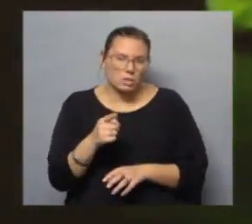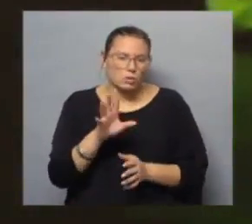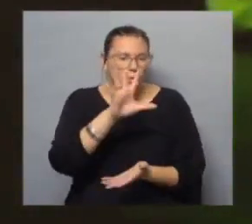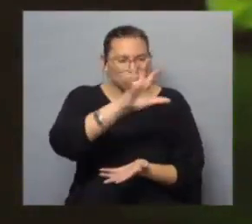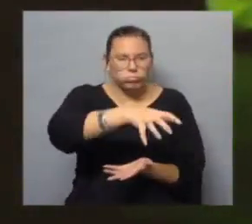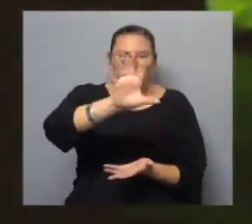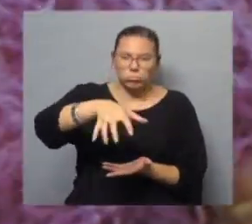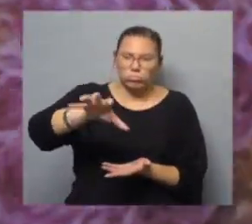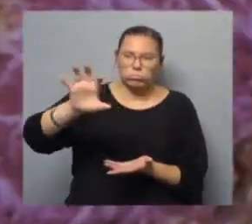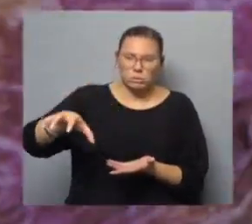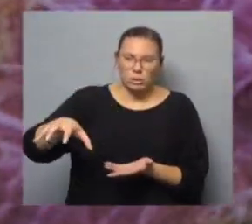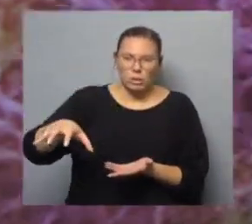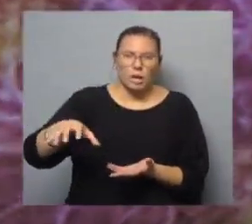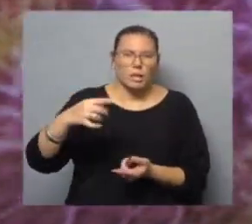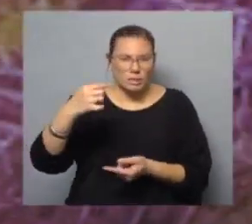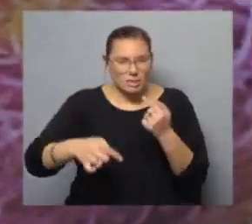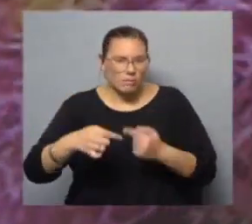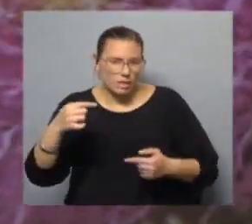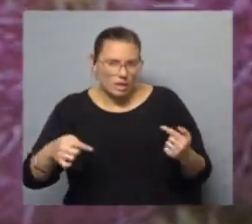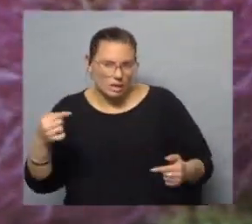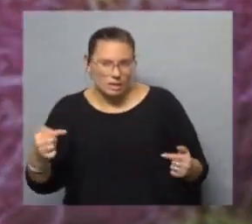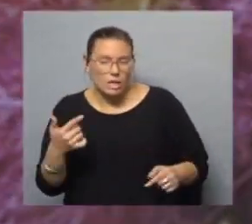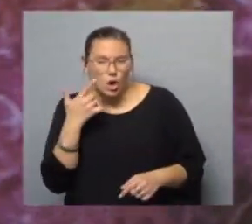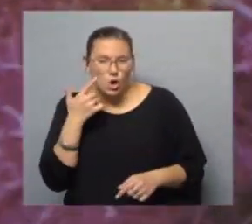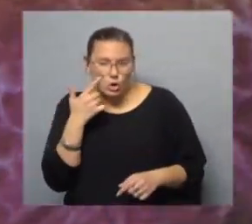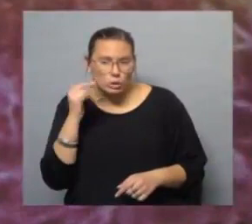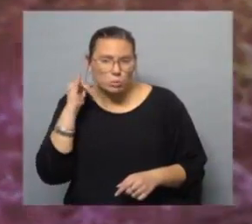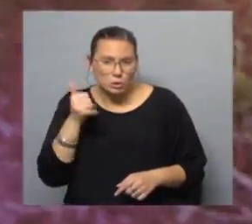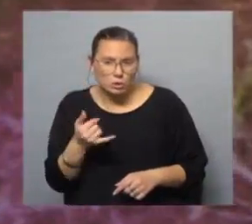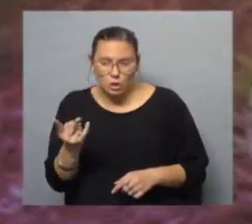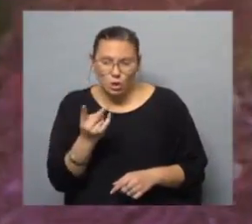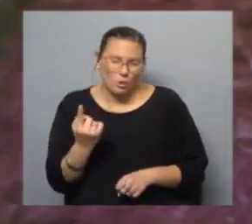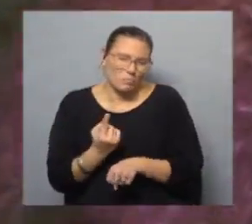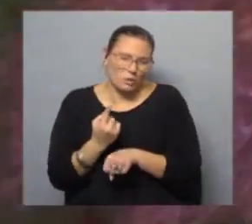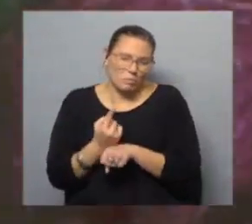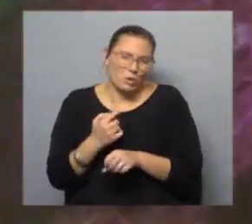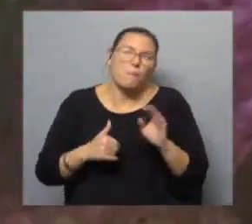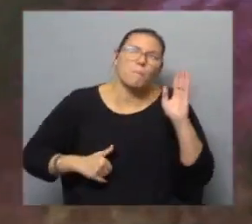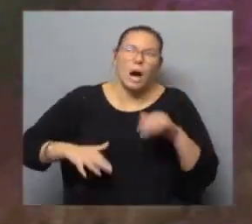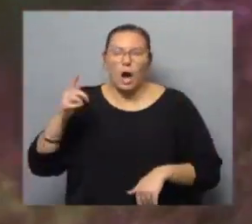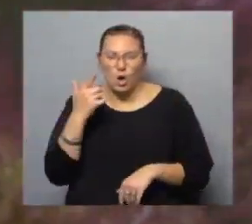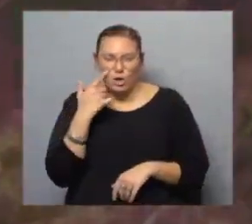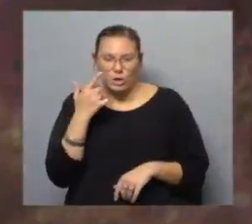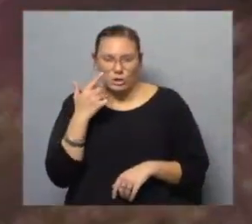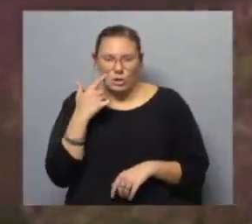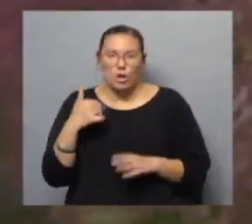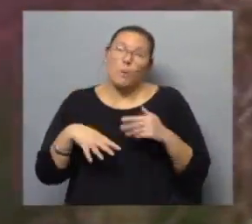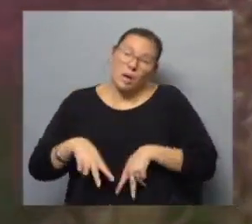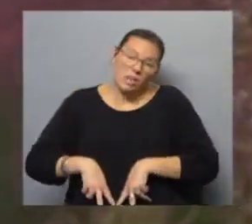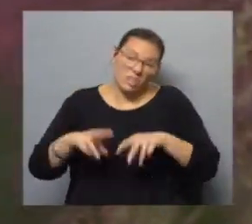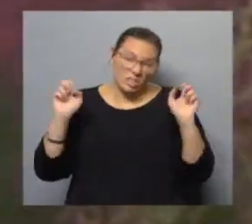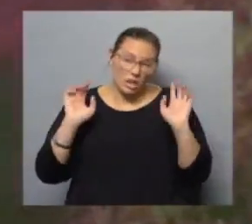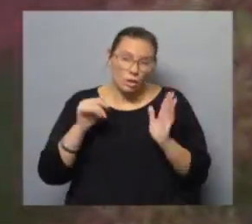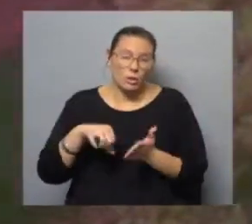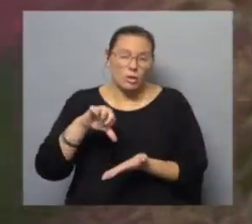que tienen distintos grados de conocimiento. Los dos primeros son los más conocidos, los más estudiados del